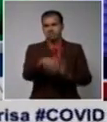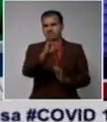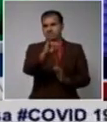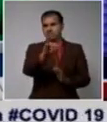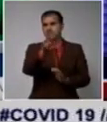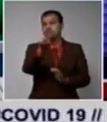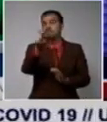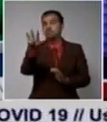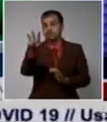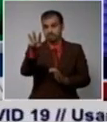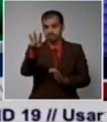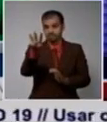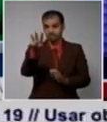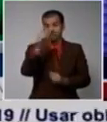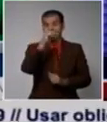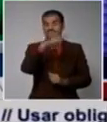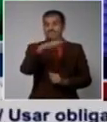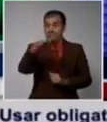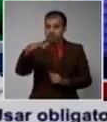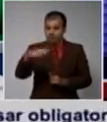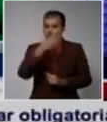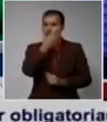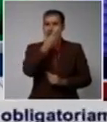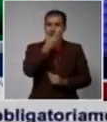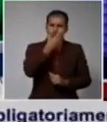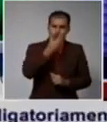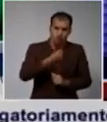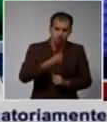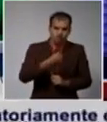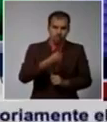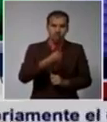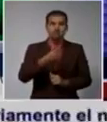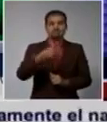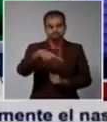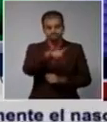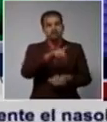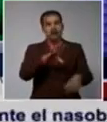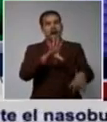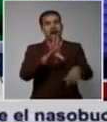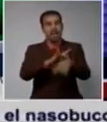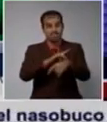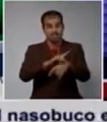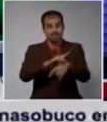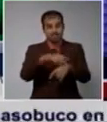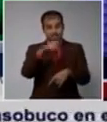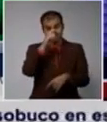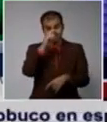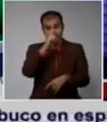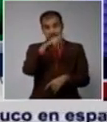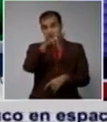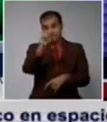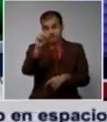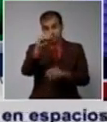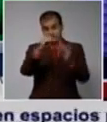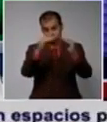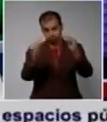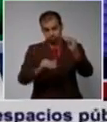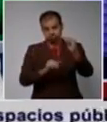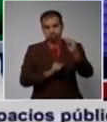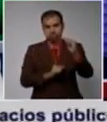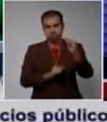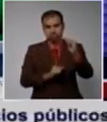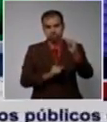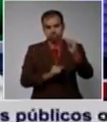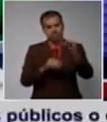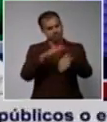7.623 niños, jóvenes, adolescentes de 20 años, menores de 18 años y